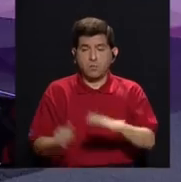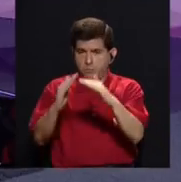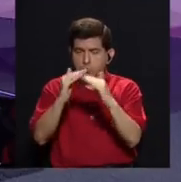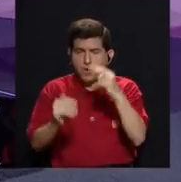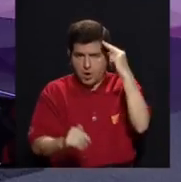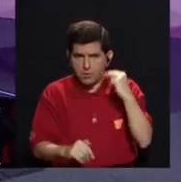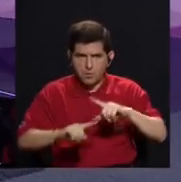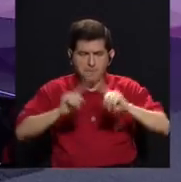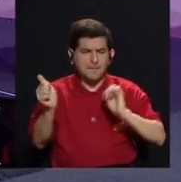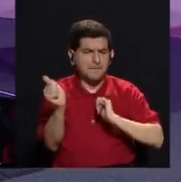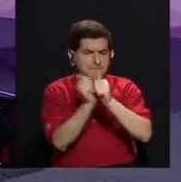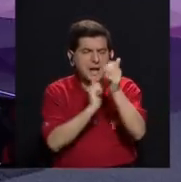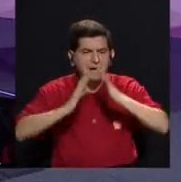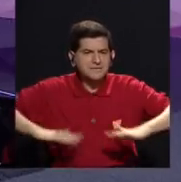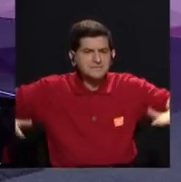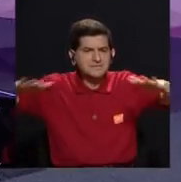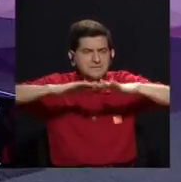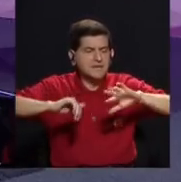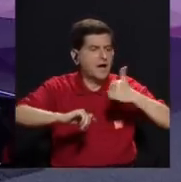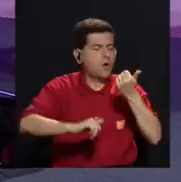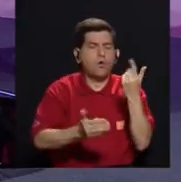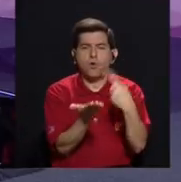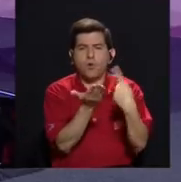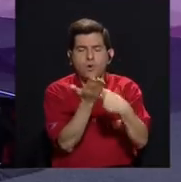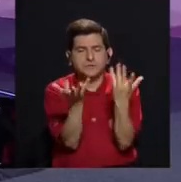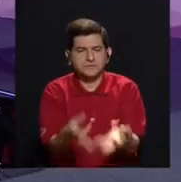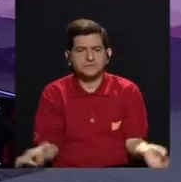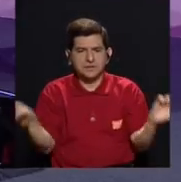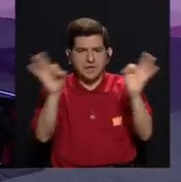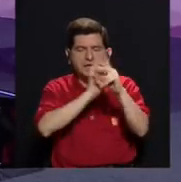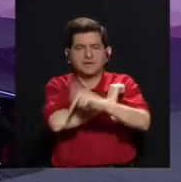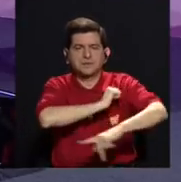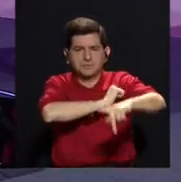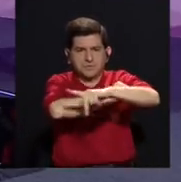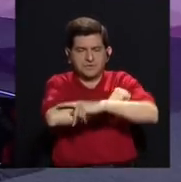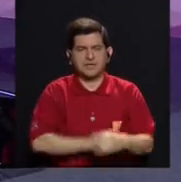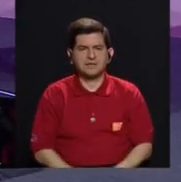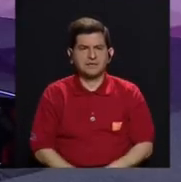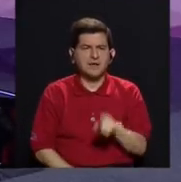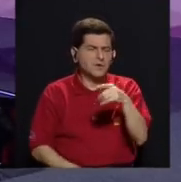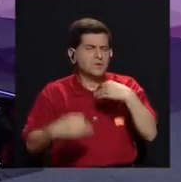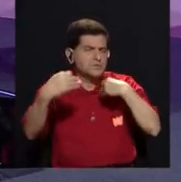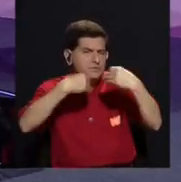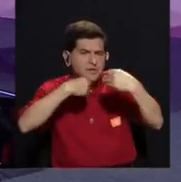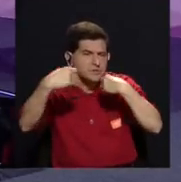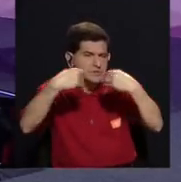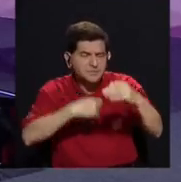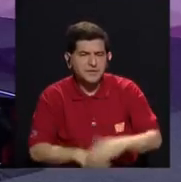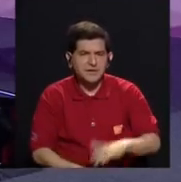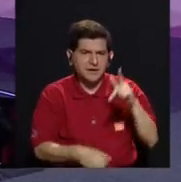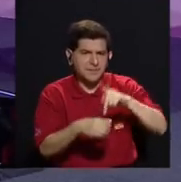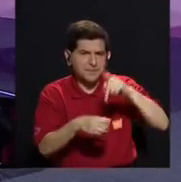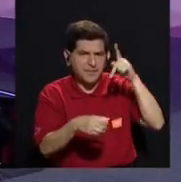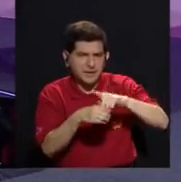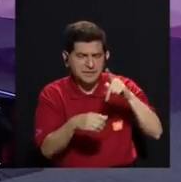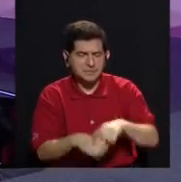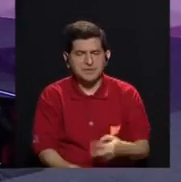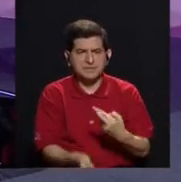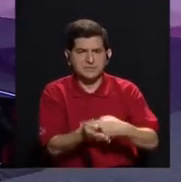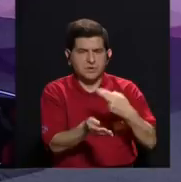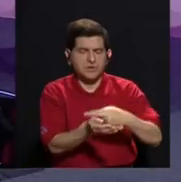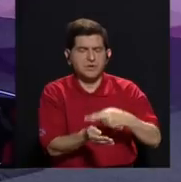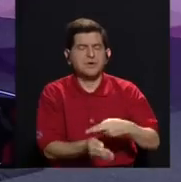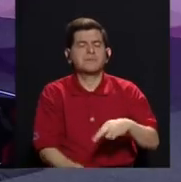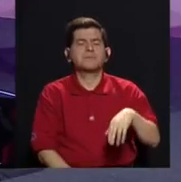sobrepasa ese espacio para otras discusiones que son importantes en el país tal vez y nos cuenta es un poquito sobre la participación de la bamba en el